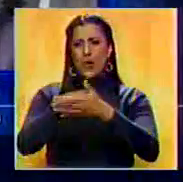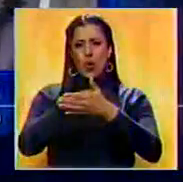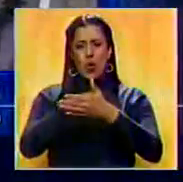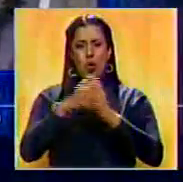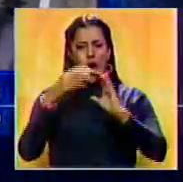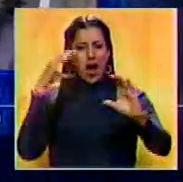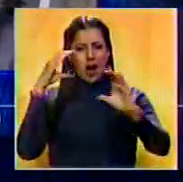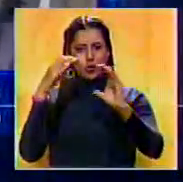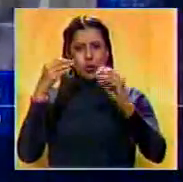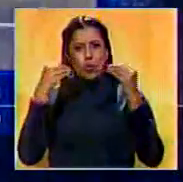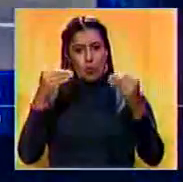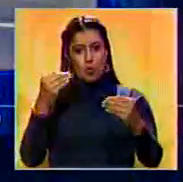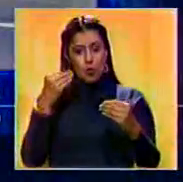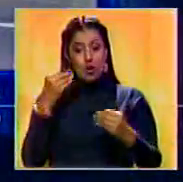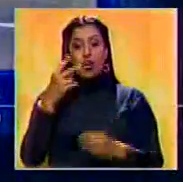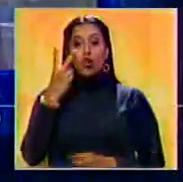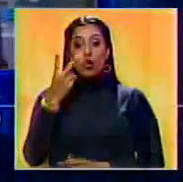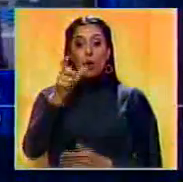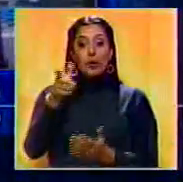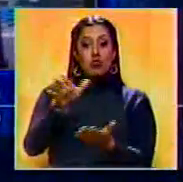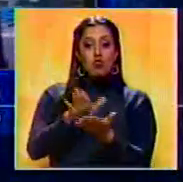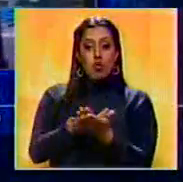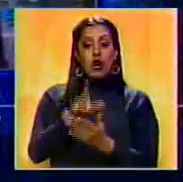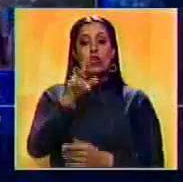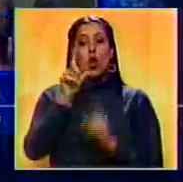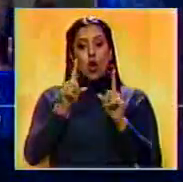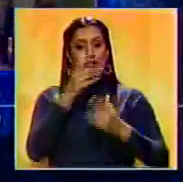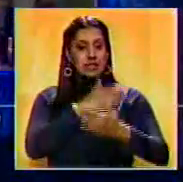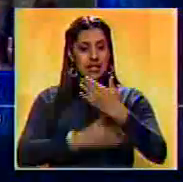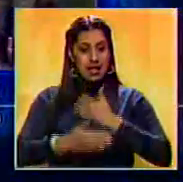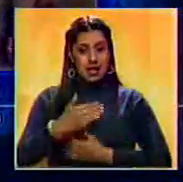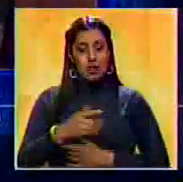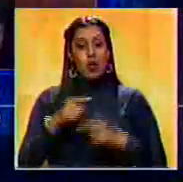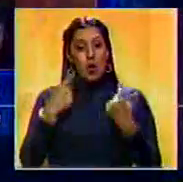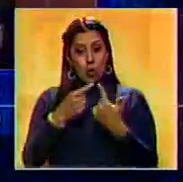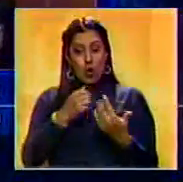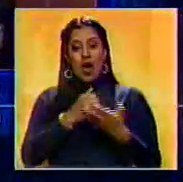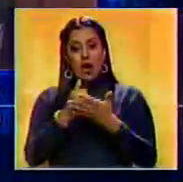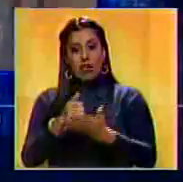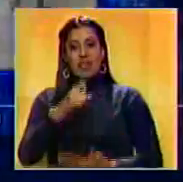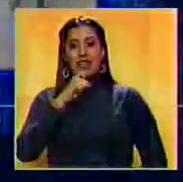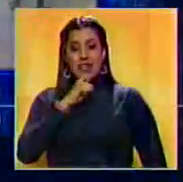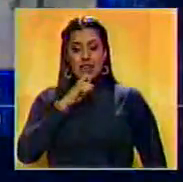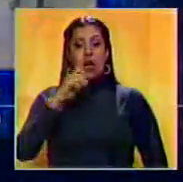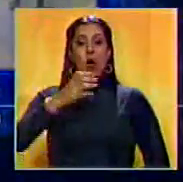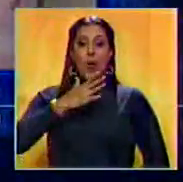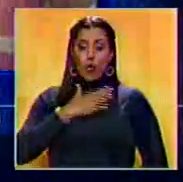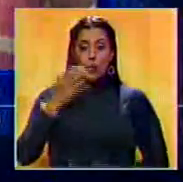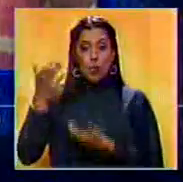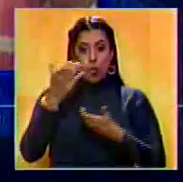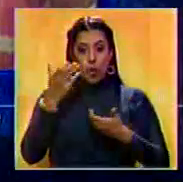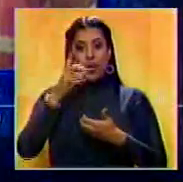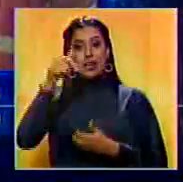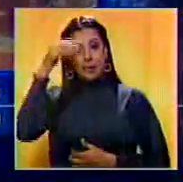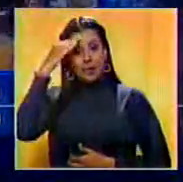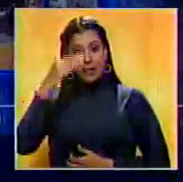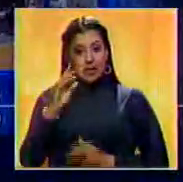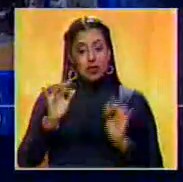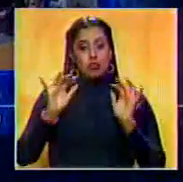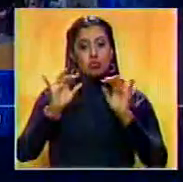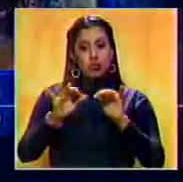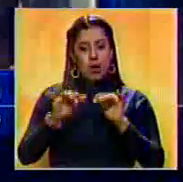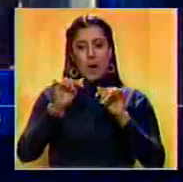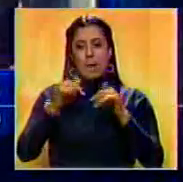unidad de transporte público dejando dos muertos y 11 personas heridas al lugar acudieron funcionarios del cuerpo de bomberos y de la guardia nacional